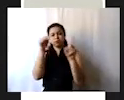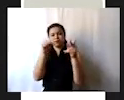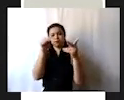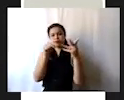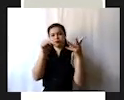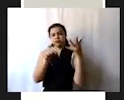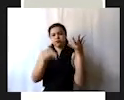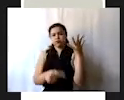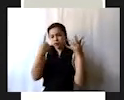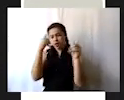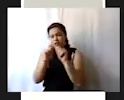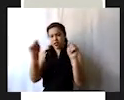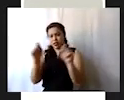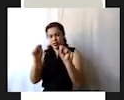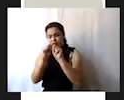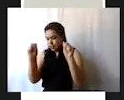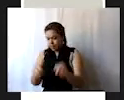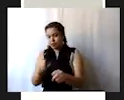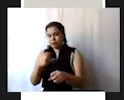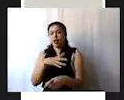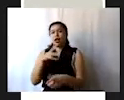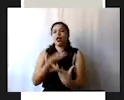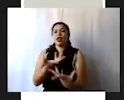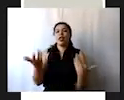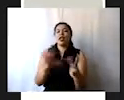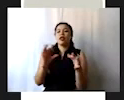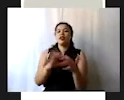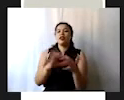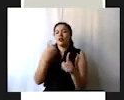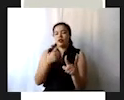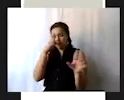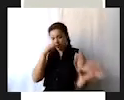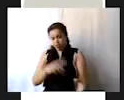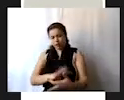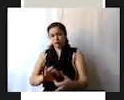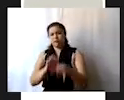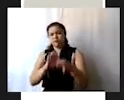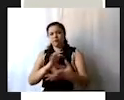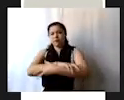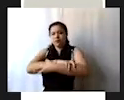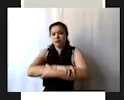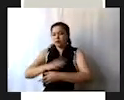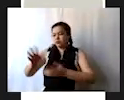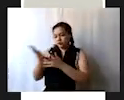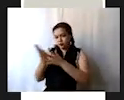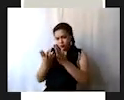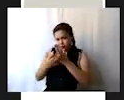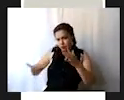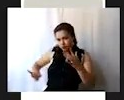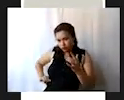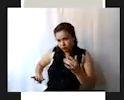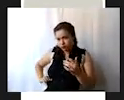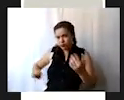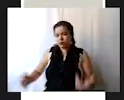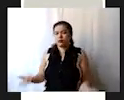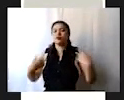cuestiones sistémicas, hablan precisamente de eso, ¿no? De alianzas entre múltiples partes interesadas, de la vigilancia que